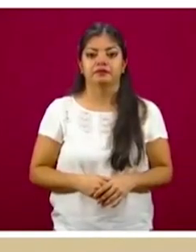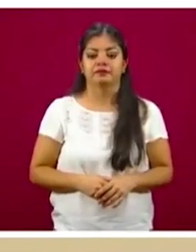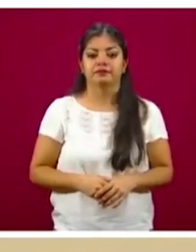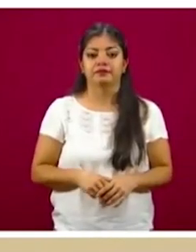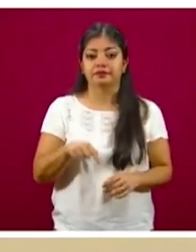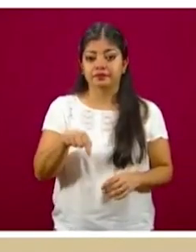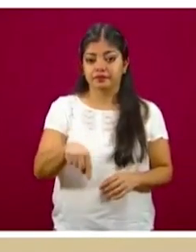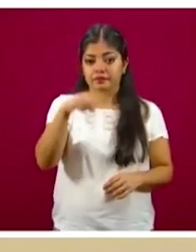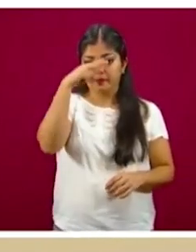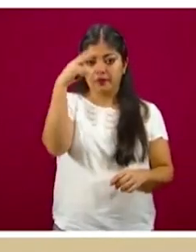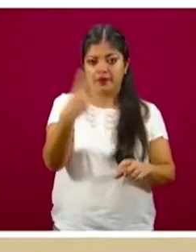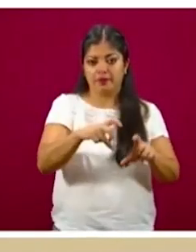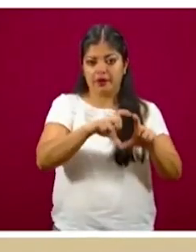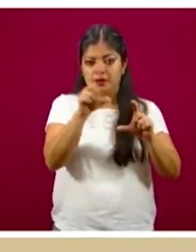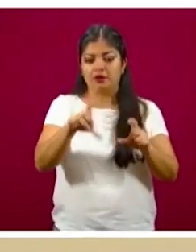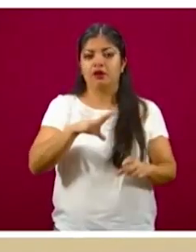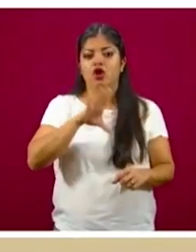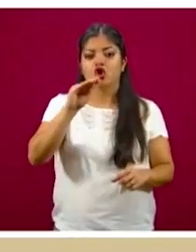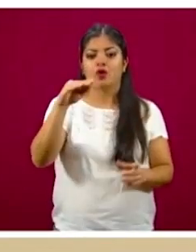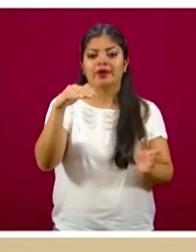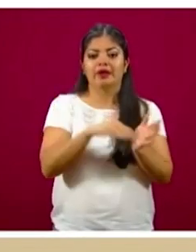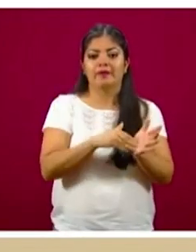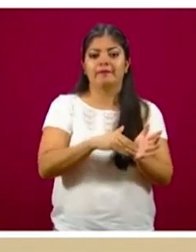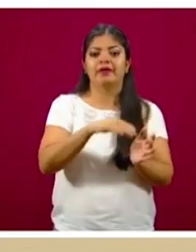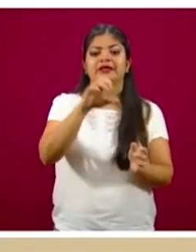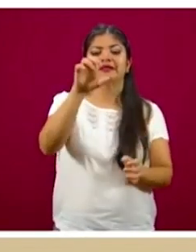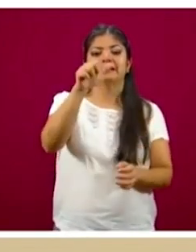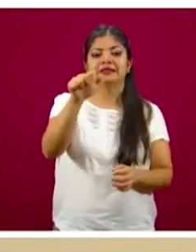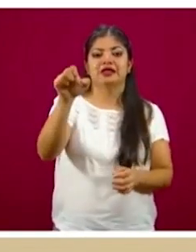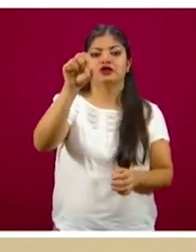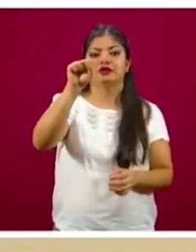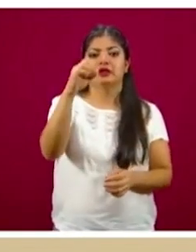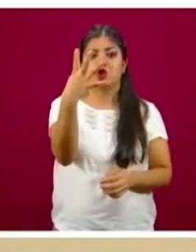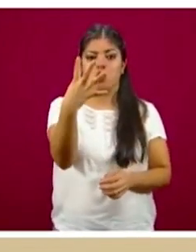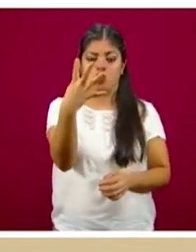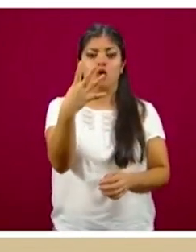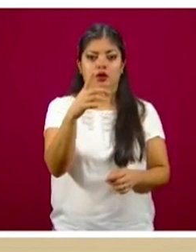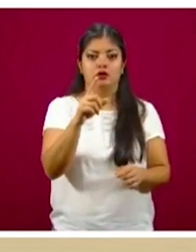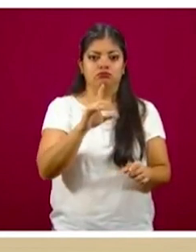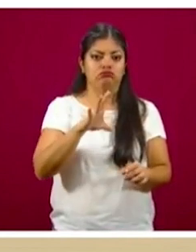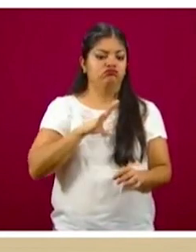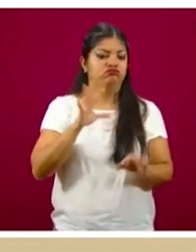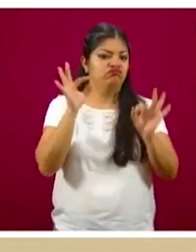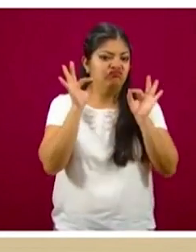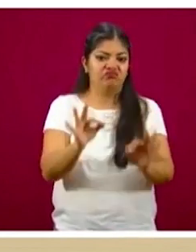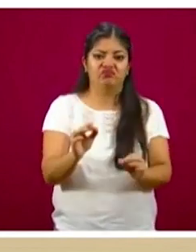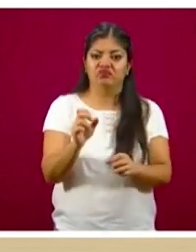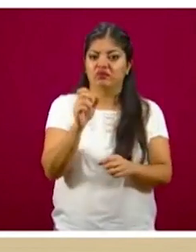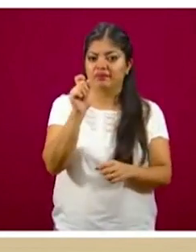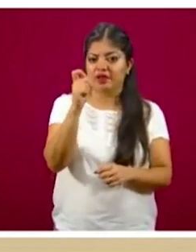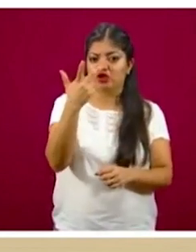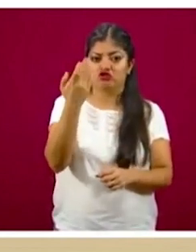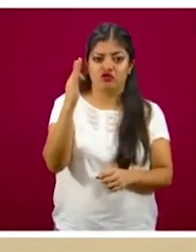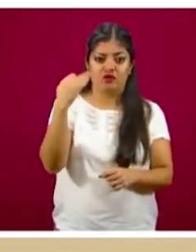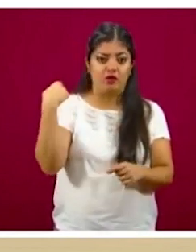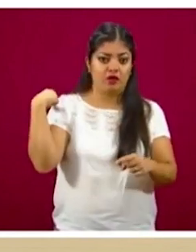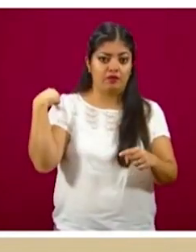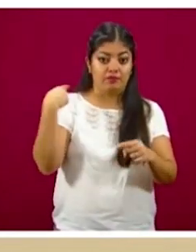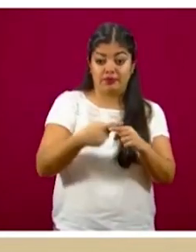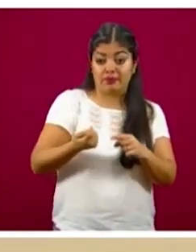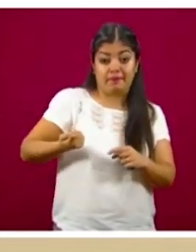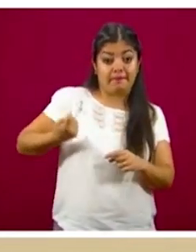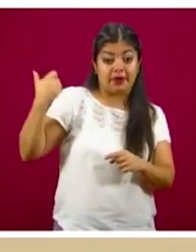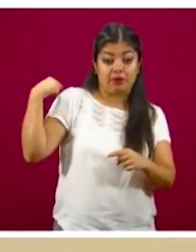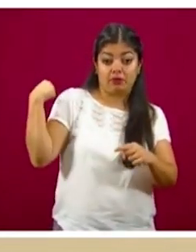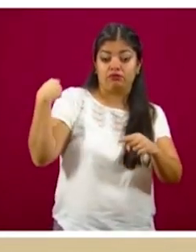en mexico 90 mil 664 casos han sido registrados y confirmados desde el 28 de febrero fecha del